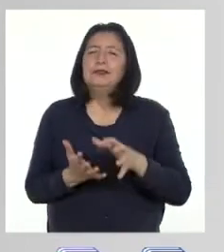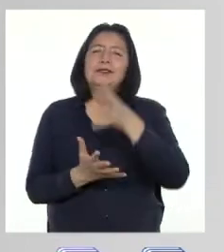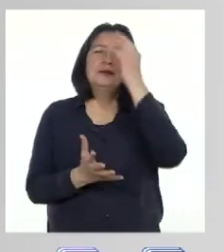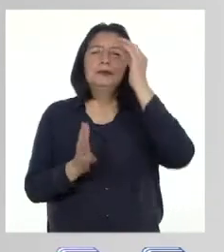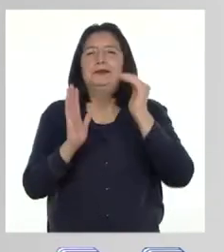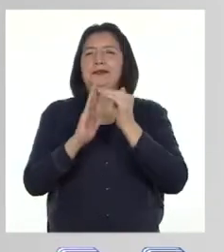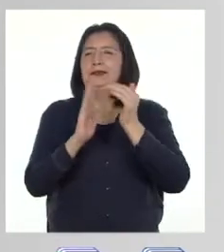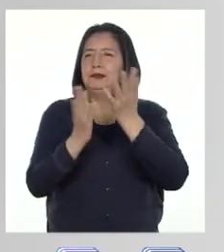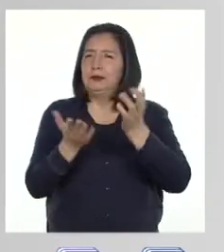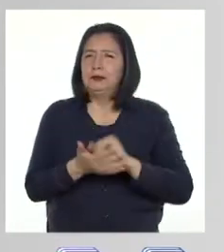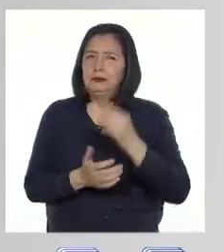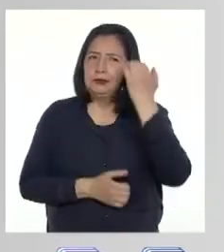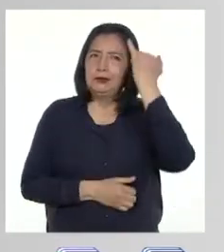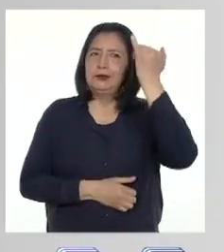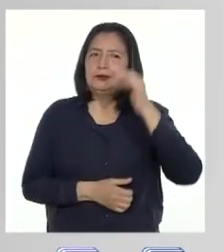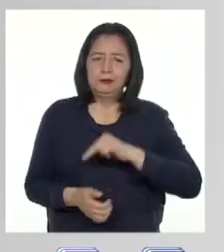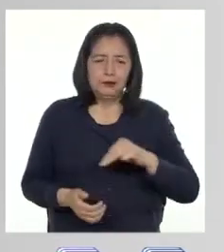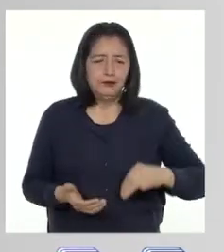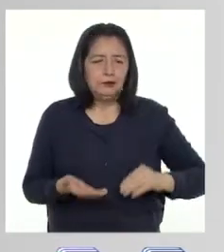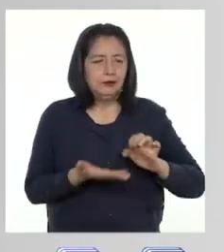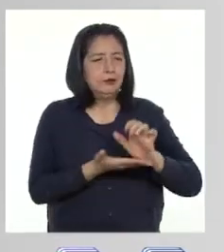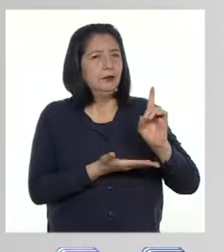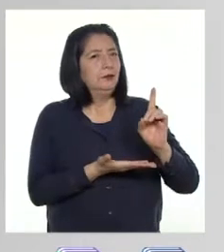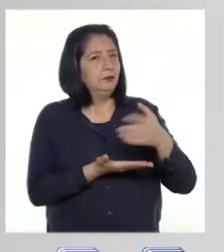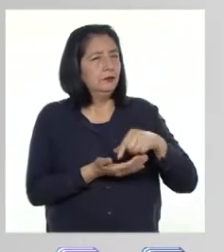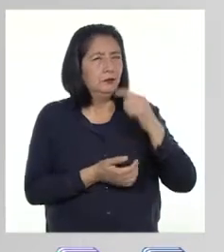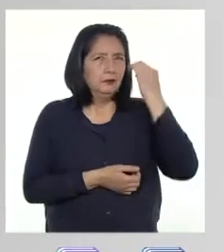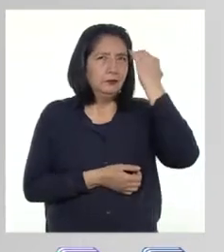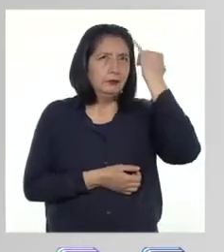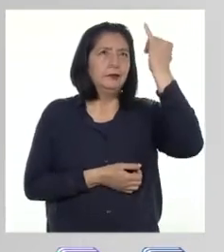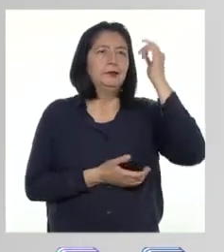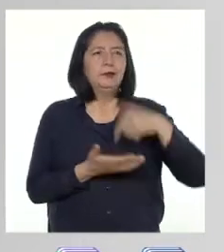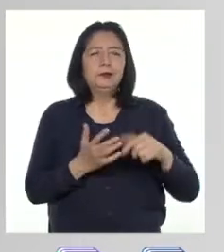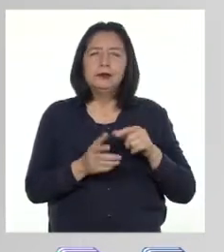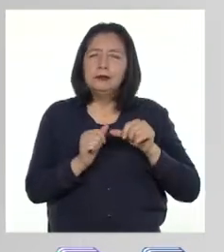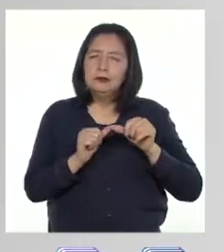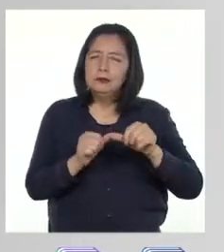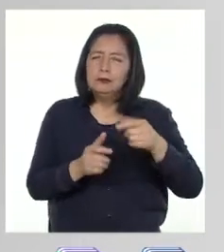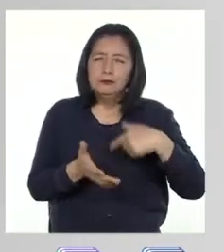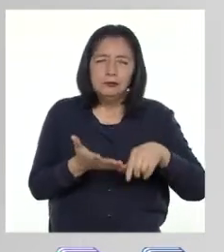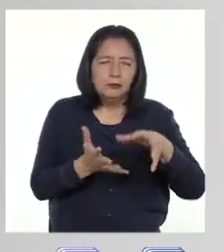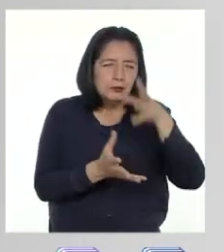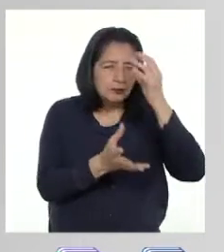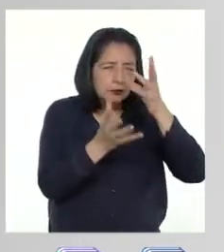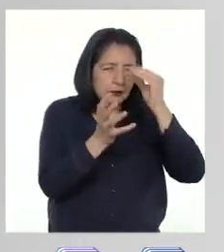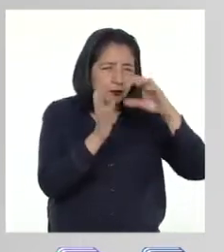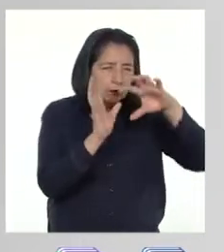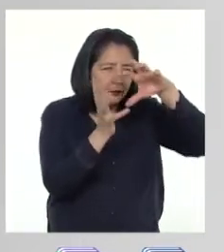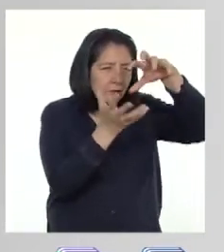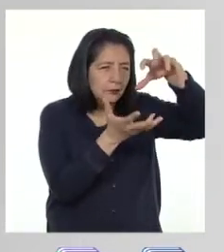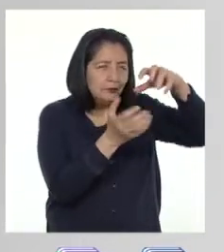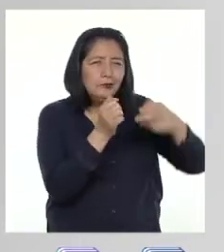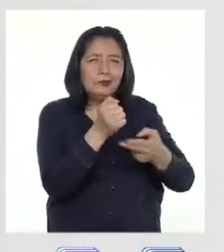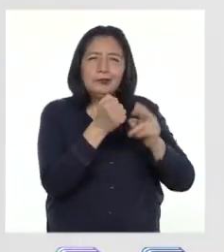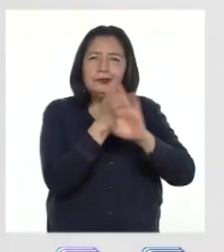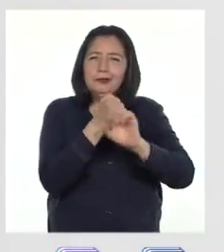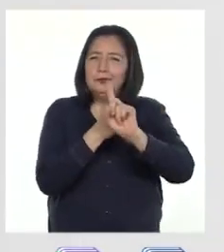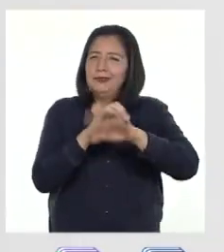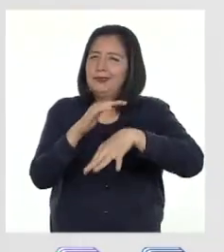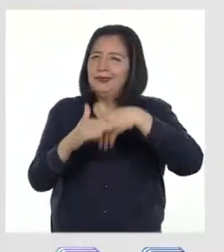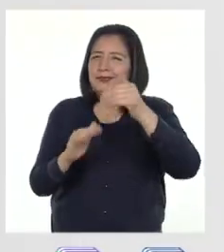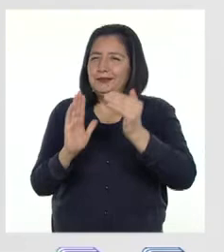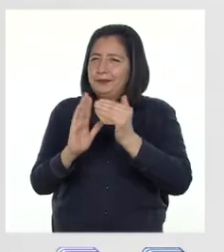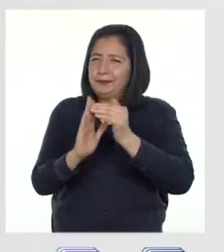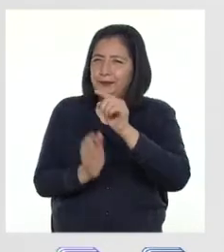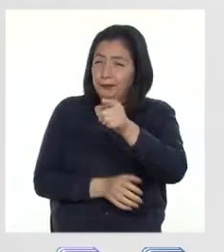Aprendo en Casa, una iniciativa del Ministerio de Educación creada para que sigamos conociendo el mundo de forma segura sin salir de nuestros hogares.